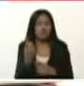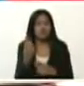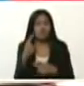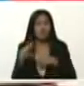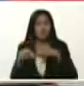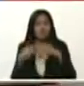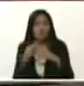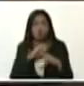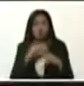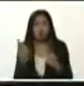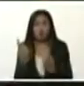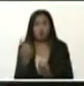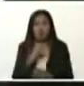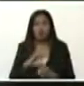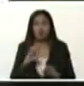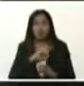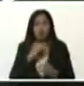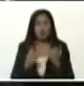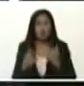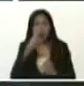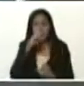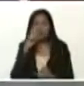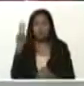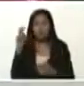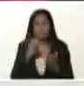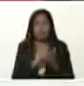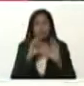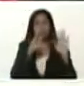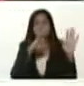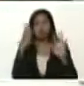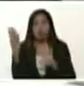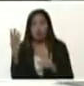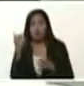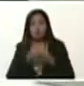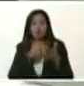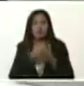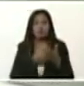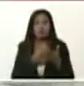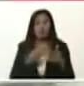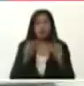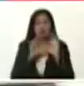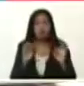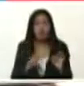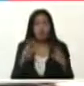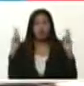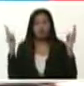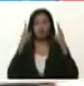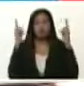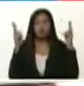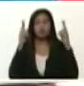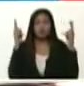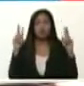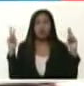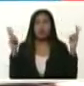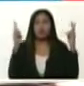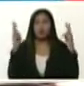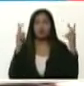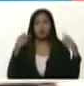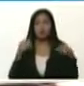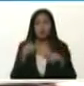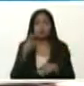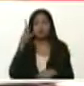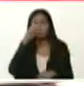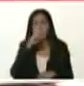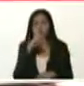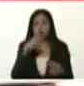Y estoy seguro que vamos a terminar un año 2019 en ofensiva, en batalla y en victoria. ¡Que viva la victoria de hace